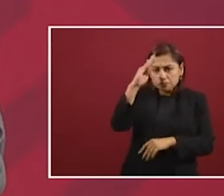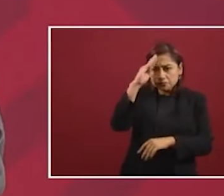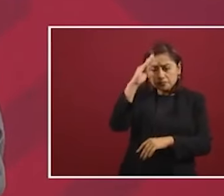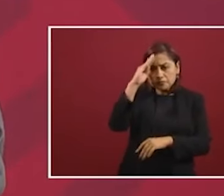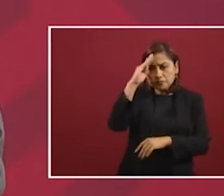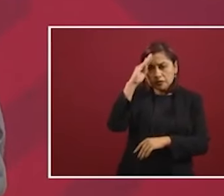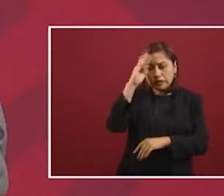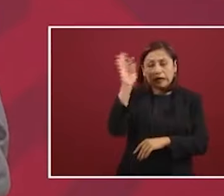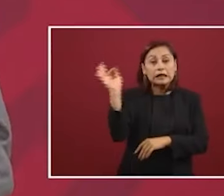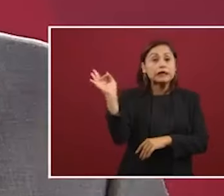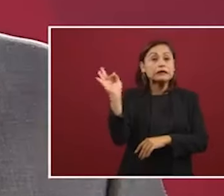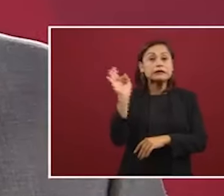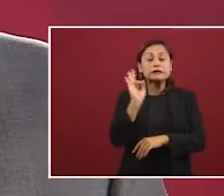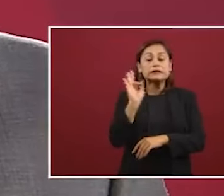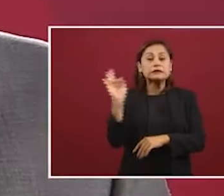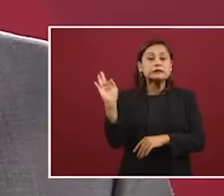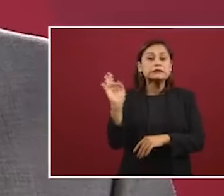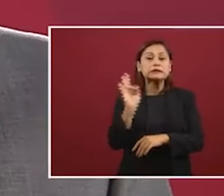una situación